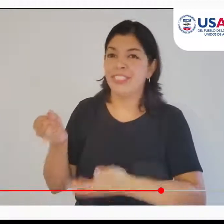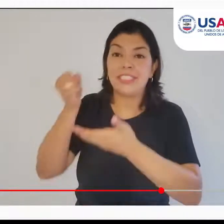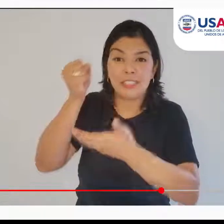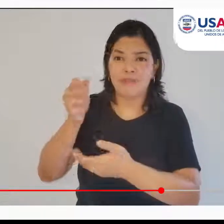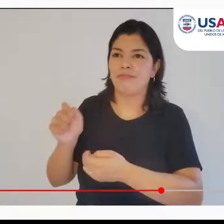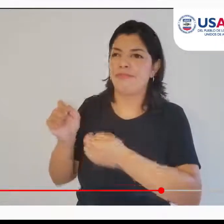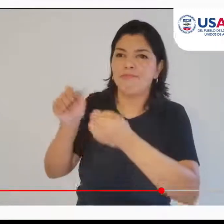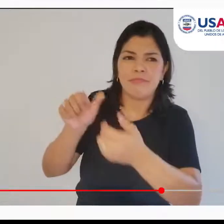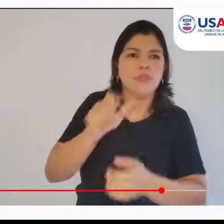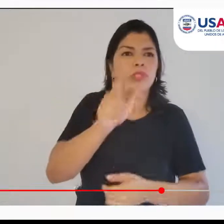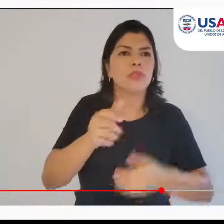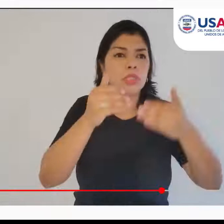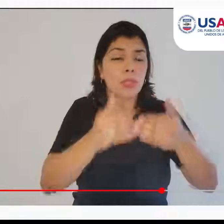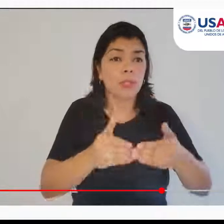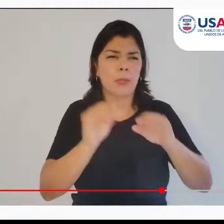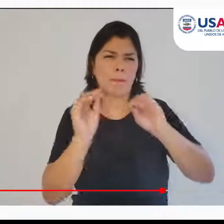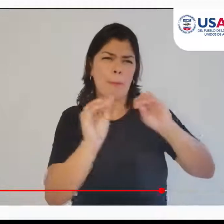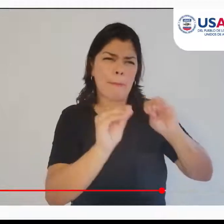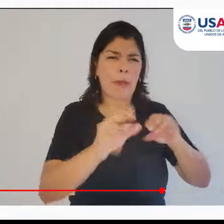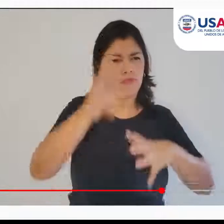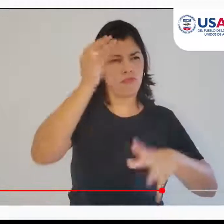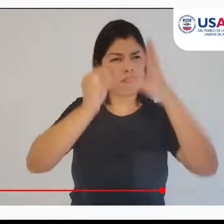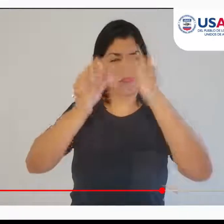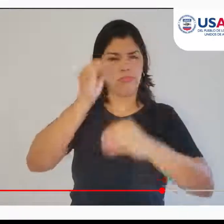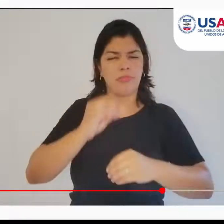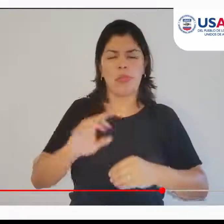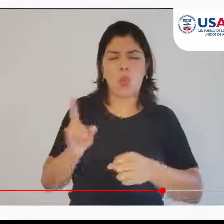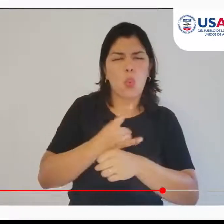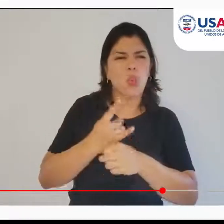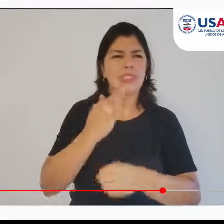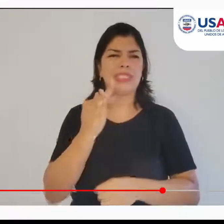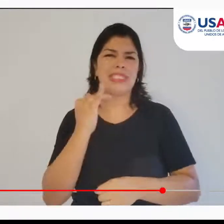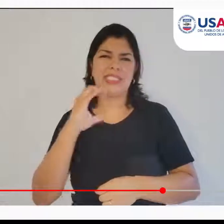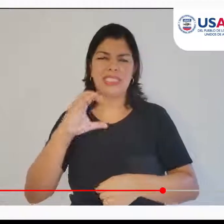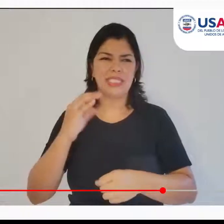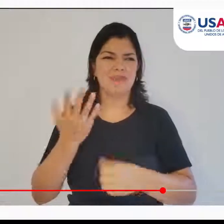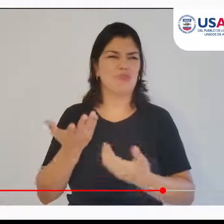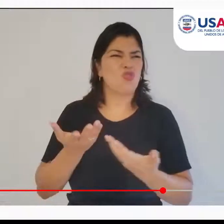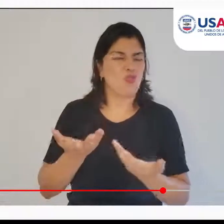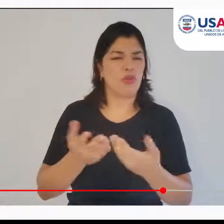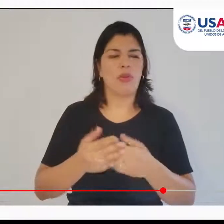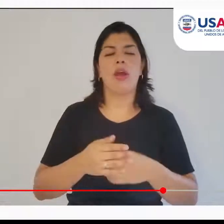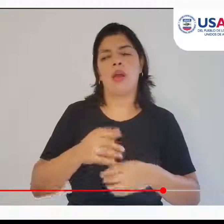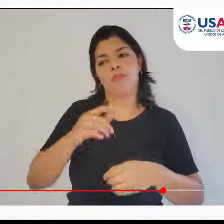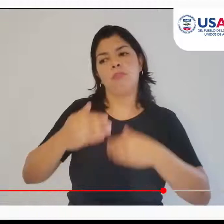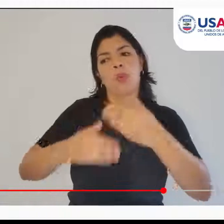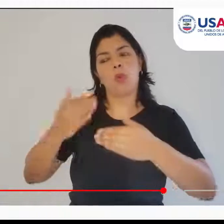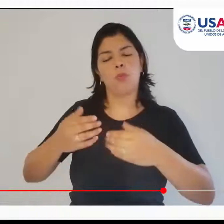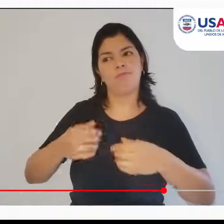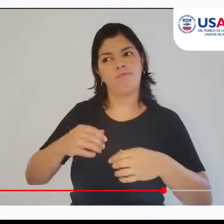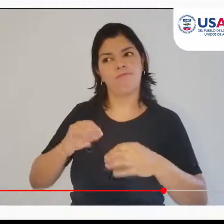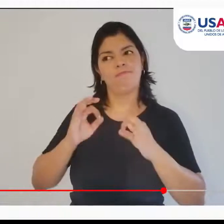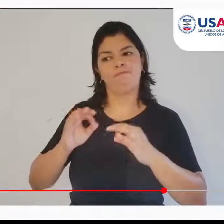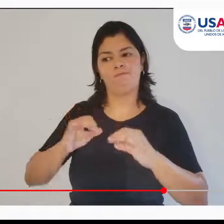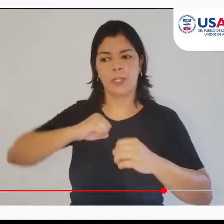recursos para poder formar a las personas con discapacidad en el uso de las TIC, para poder de pronto tener más acceso a esa capacidad jurídica. Entonces realmente no